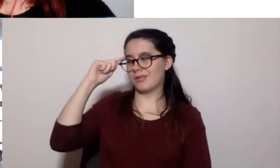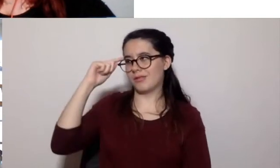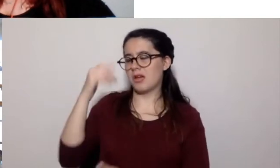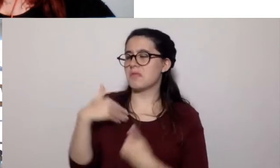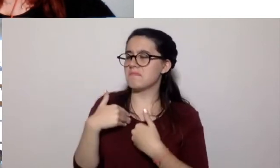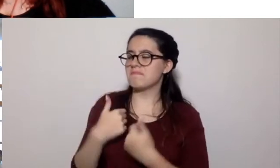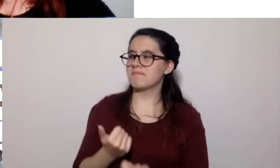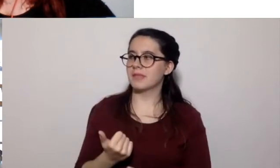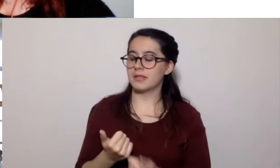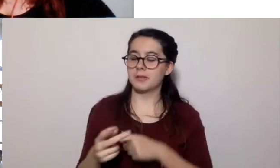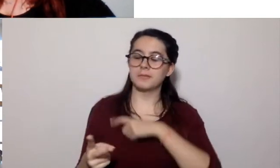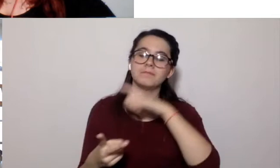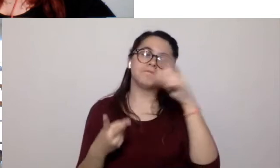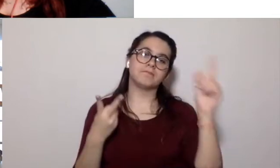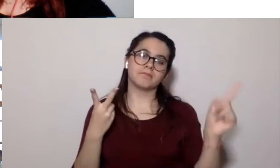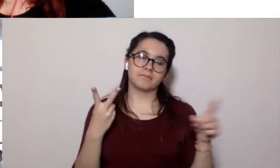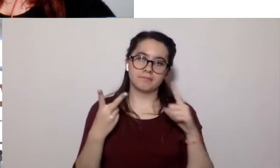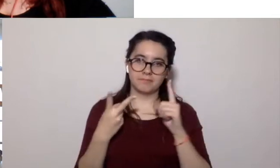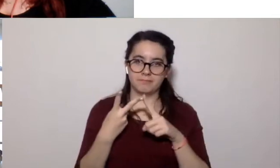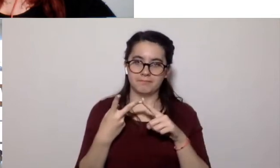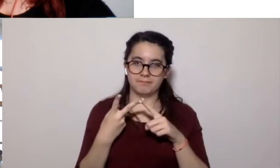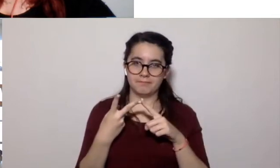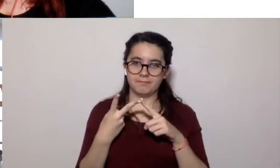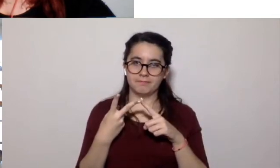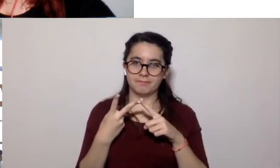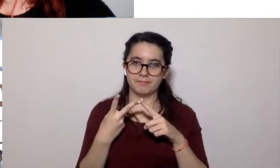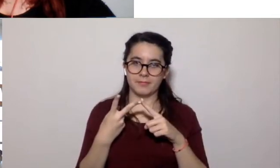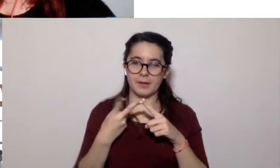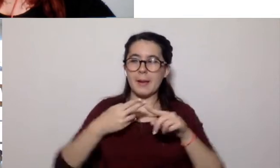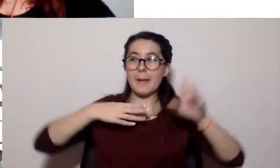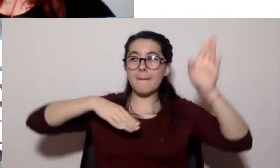La segunda sería detectar cómo es tu